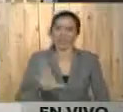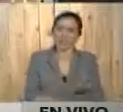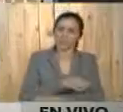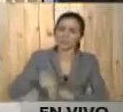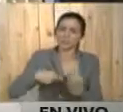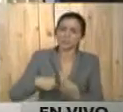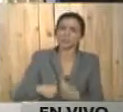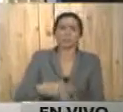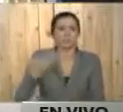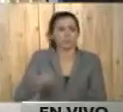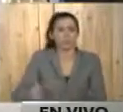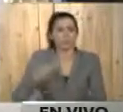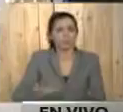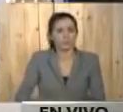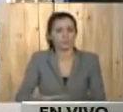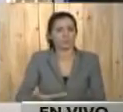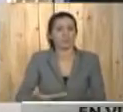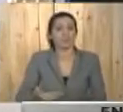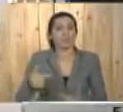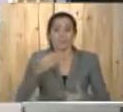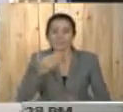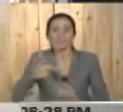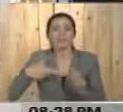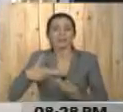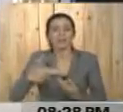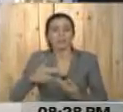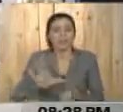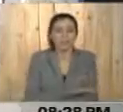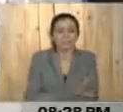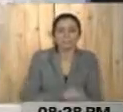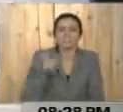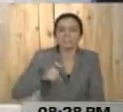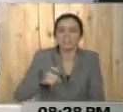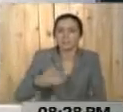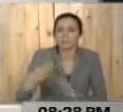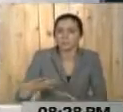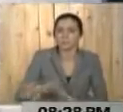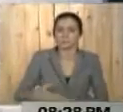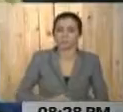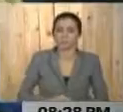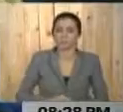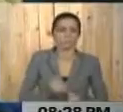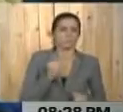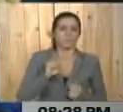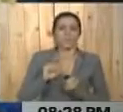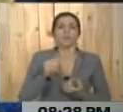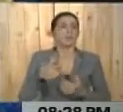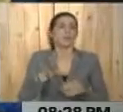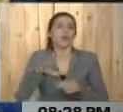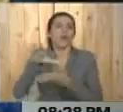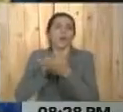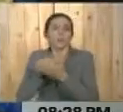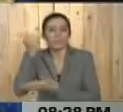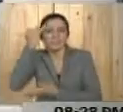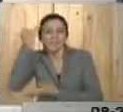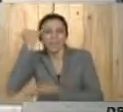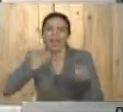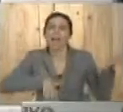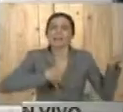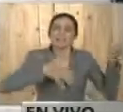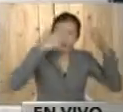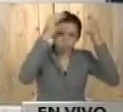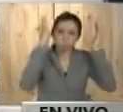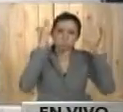también es una creación de estos años de revolución. Y la canción necesaria tomando el concepto de Ali Primera. Porque Ali